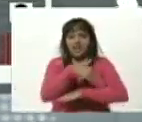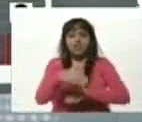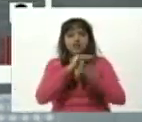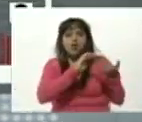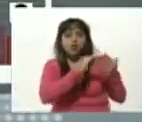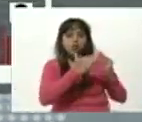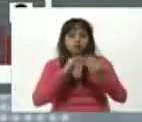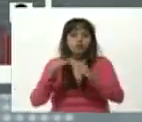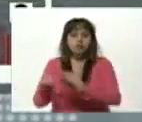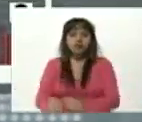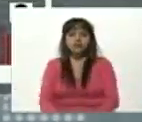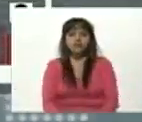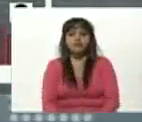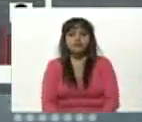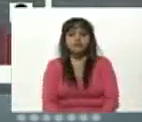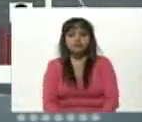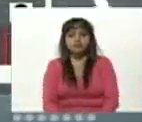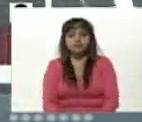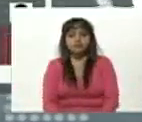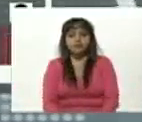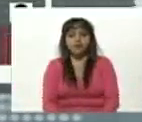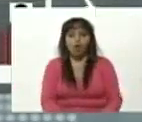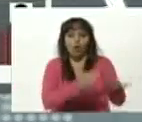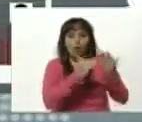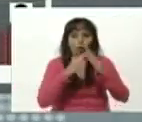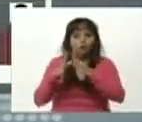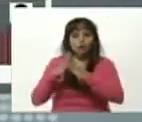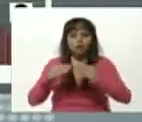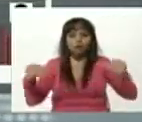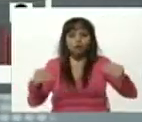comunidad, las comunas.